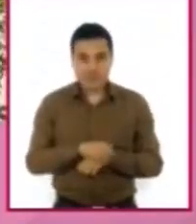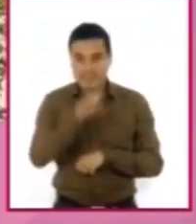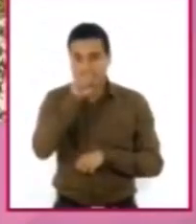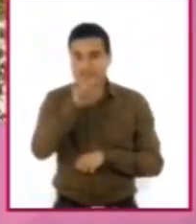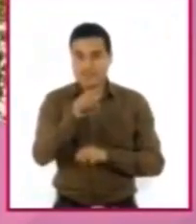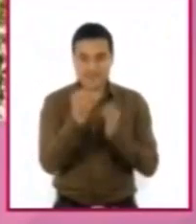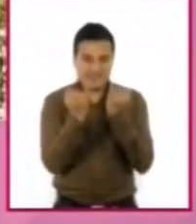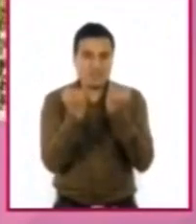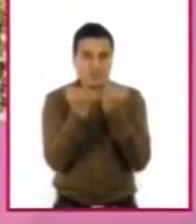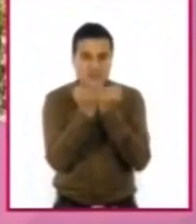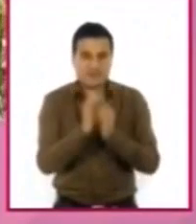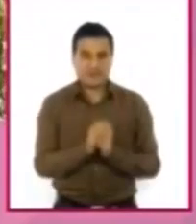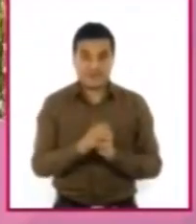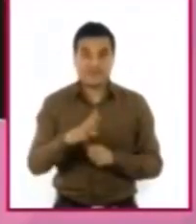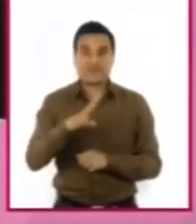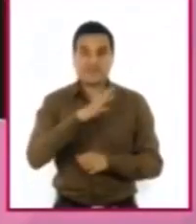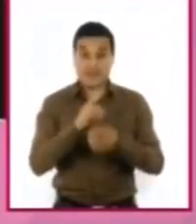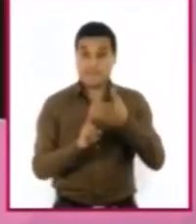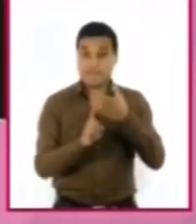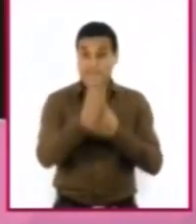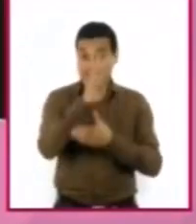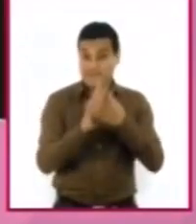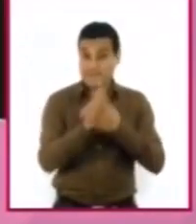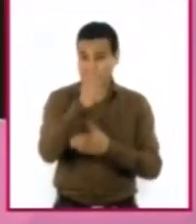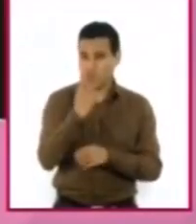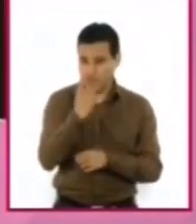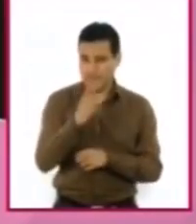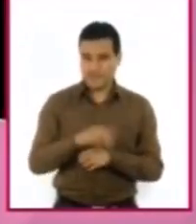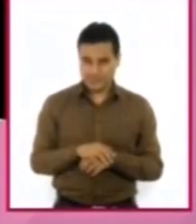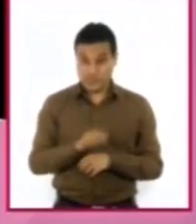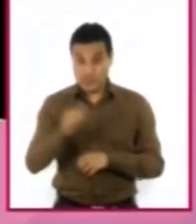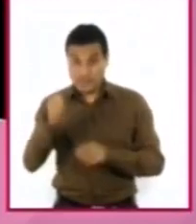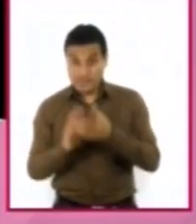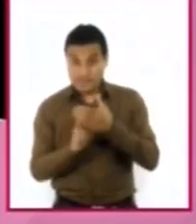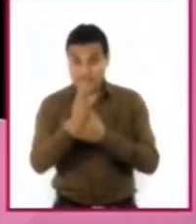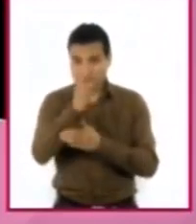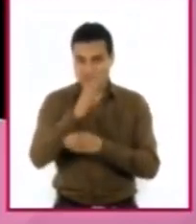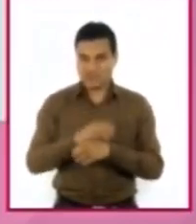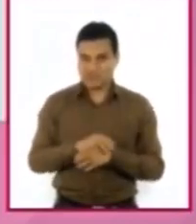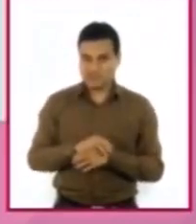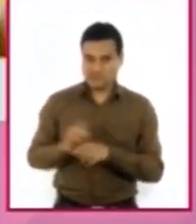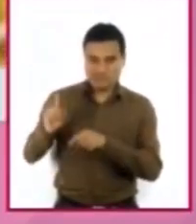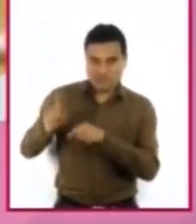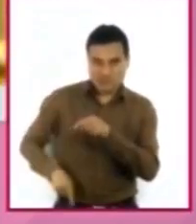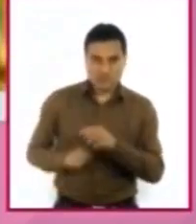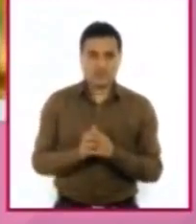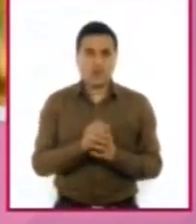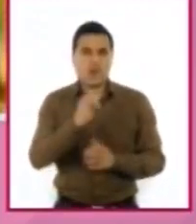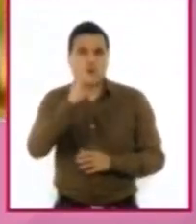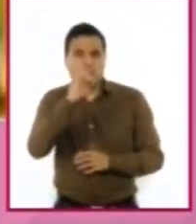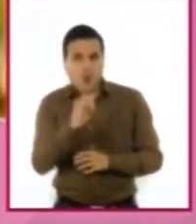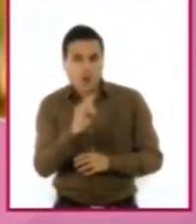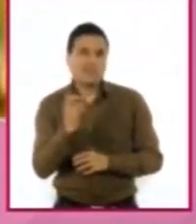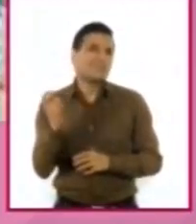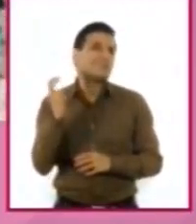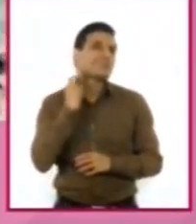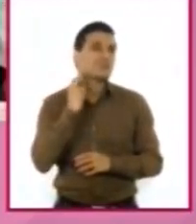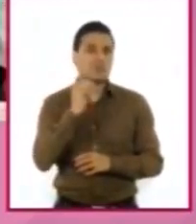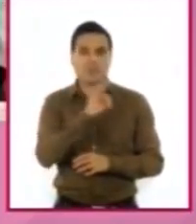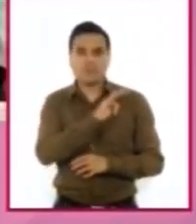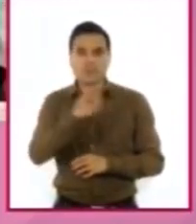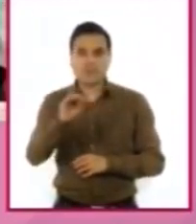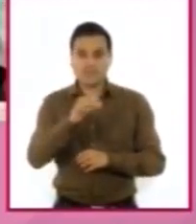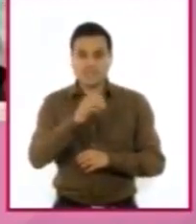otras plantas a su alrededor, la ecolocación de los murciélagos para atrapar insectos, o la forma del pico de los pinzones de las